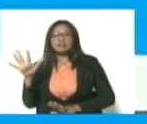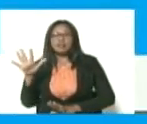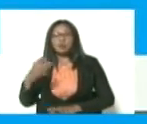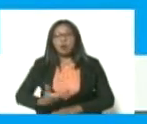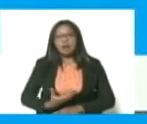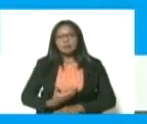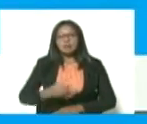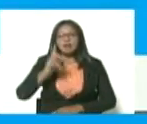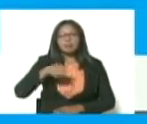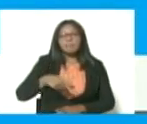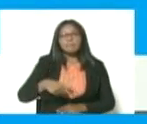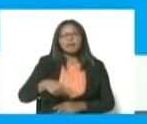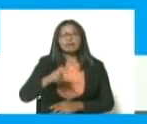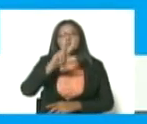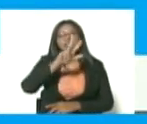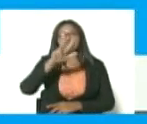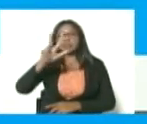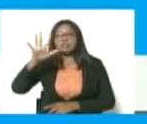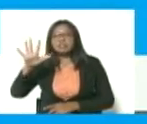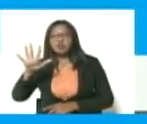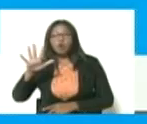consejos municipales.